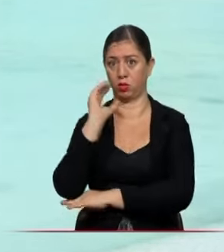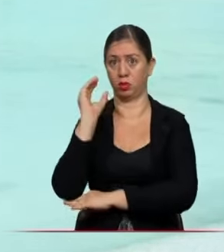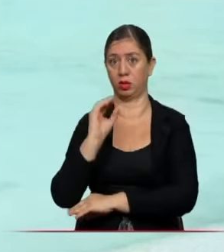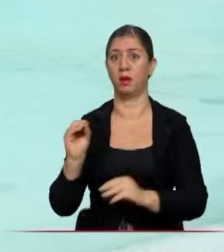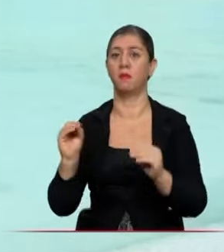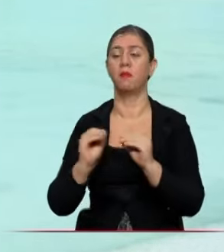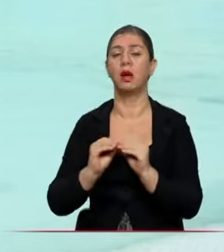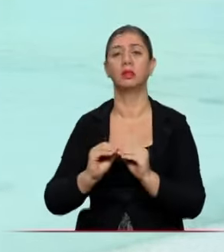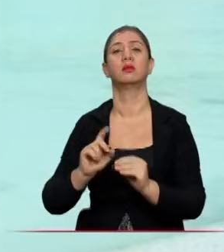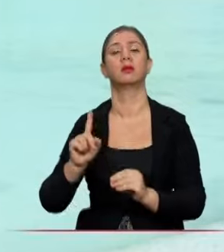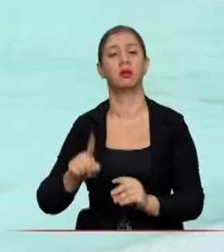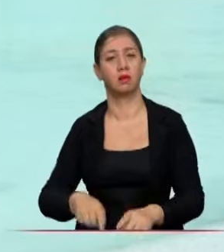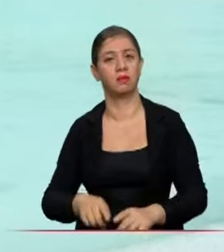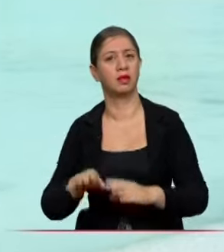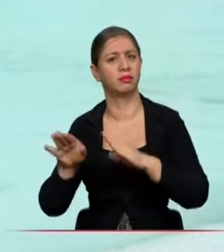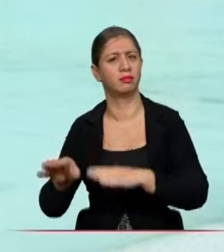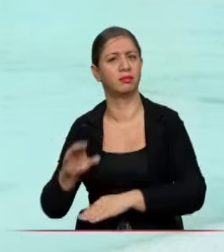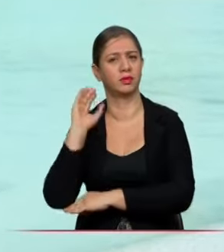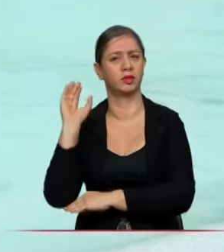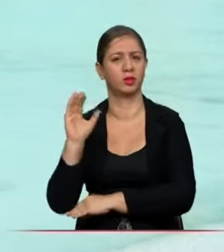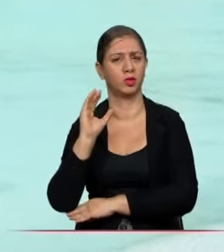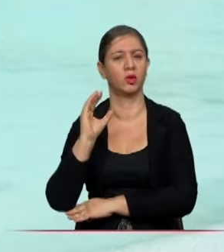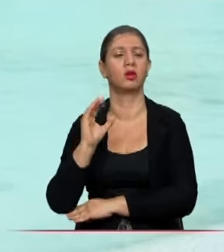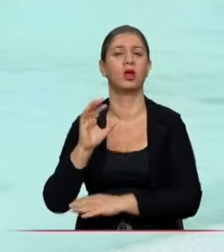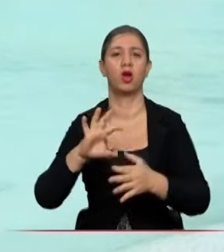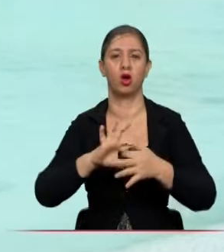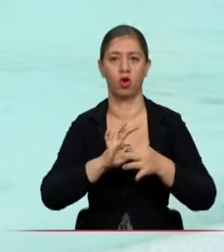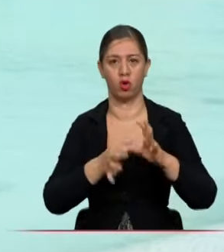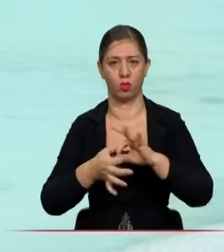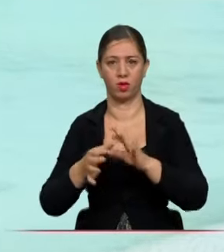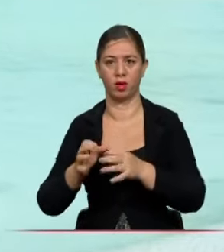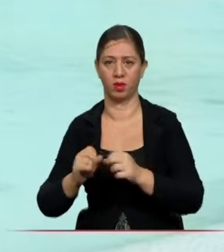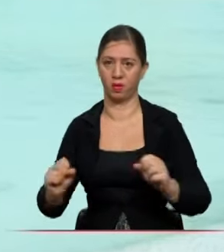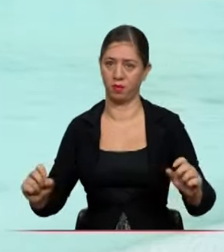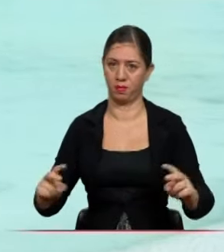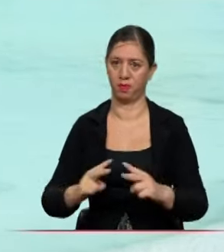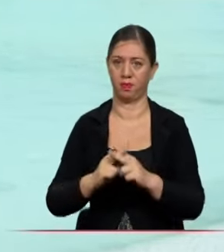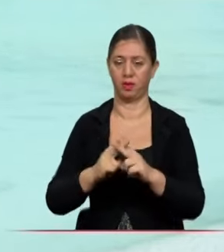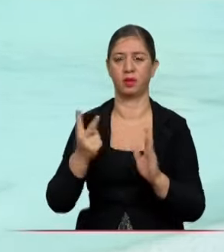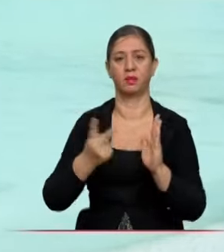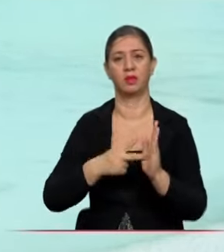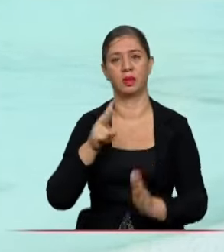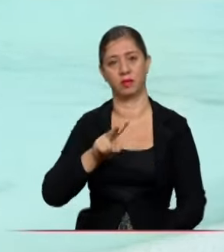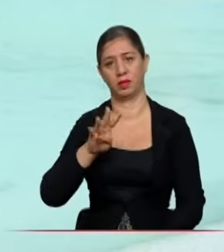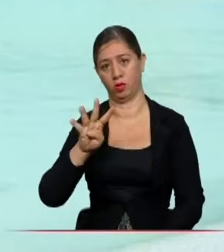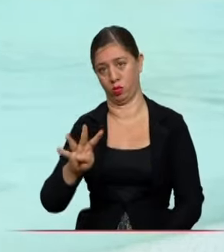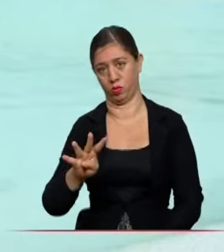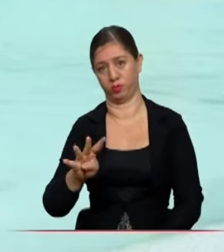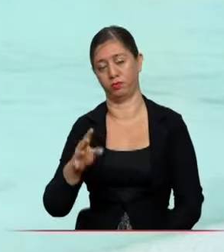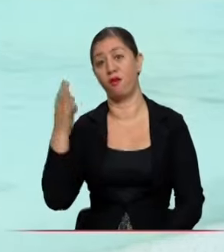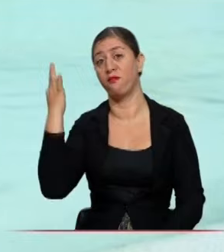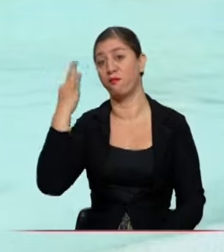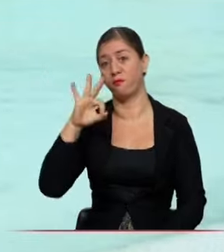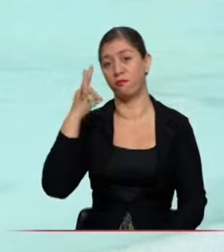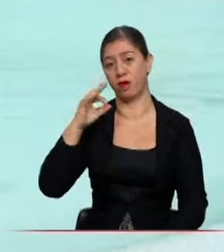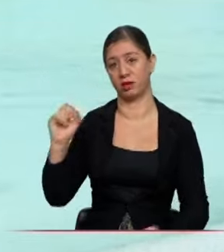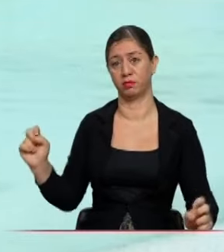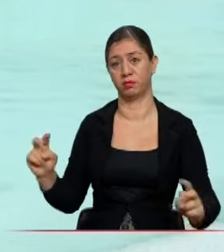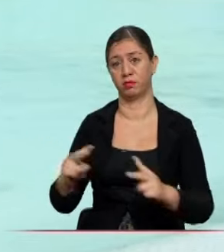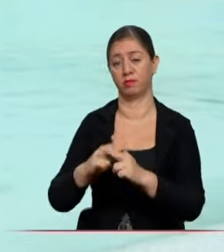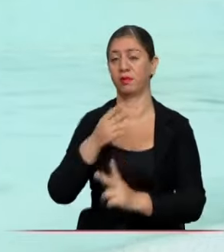que se destacaron representando a Colombia en los Juegos Olímpicos París 2024. En territorio francés dialogamos con